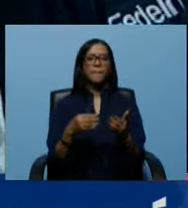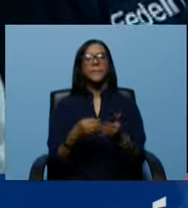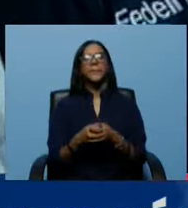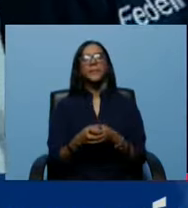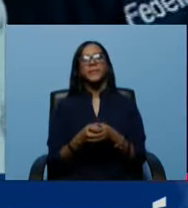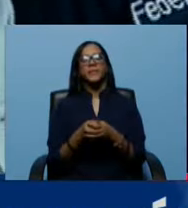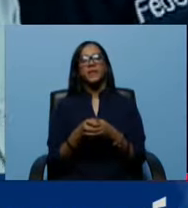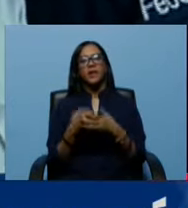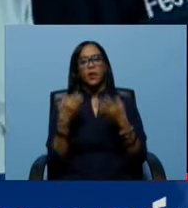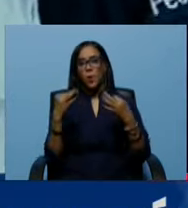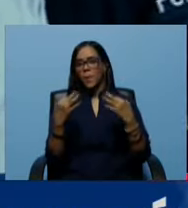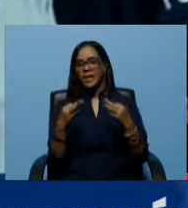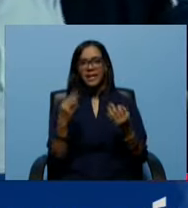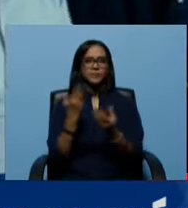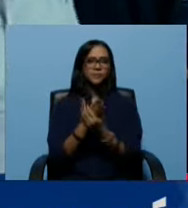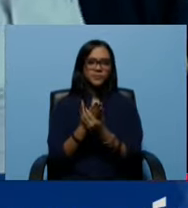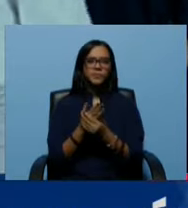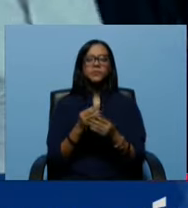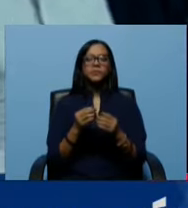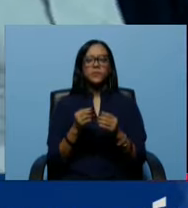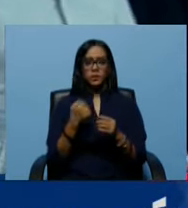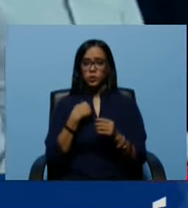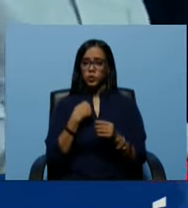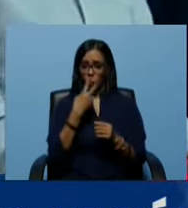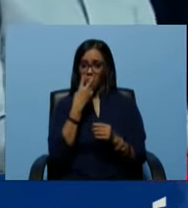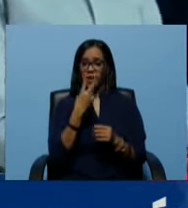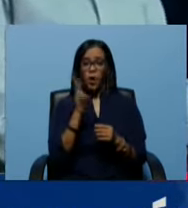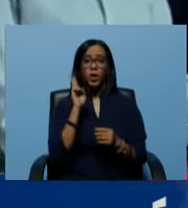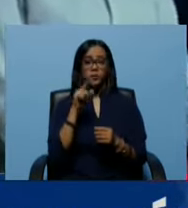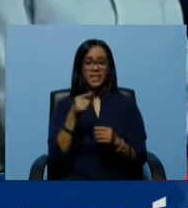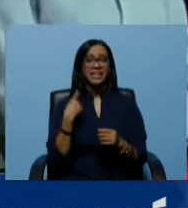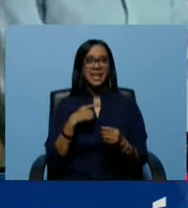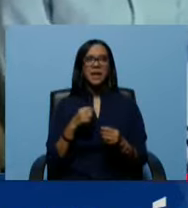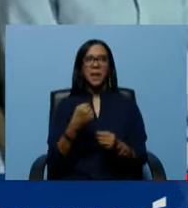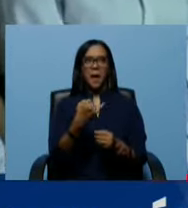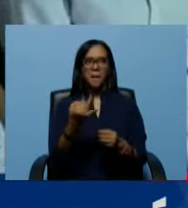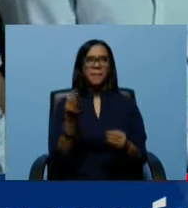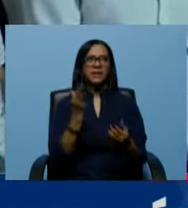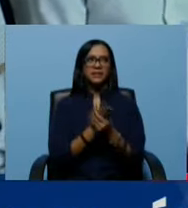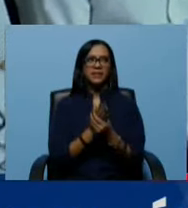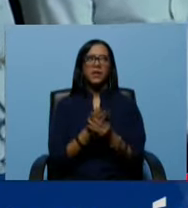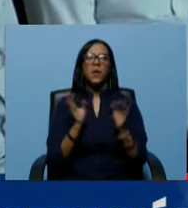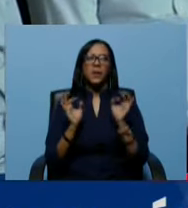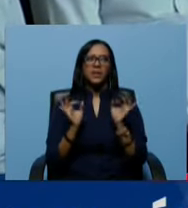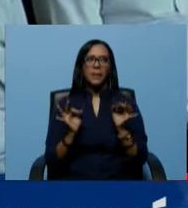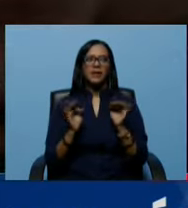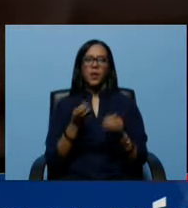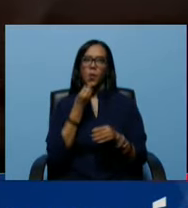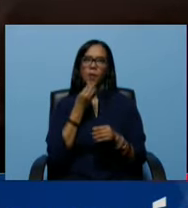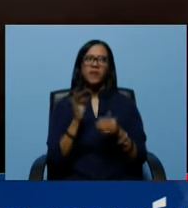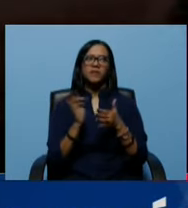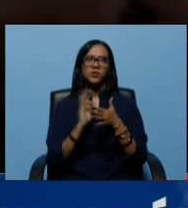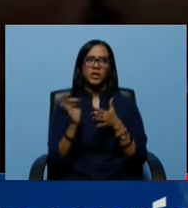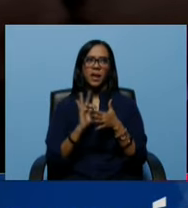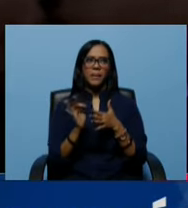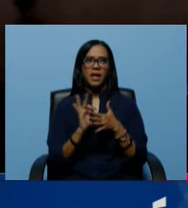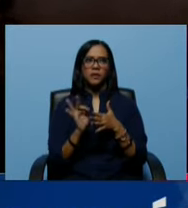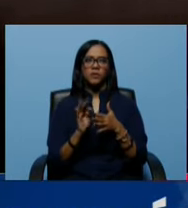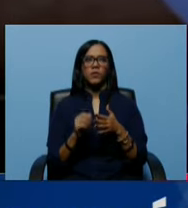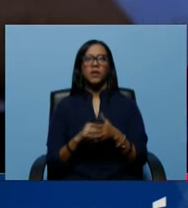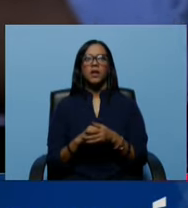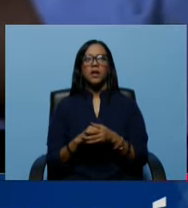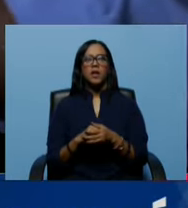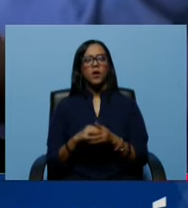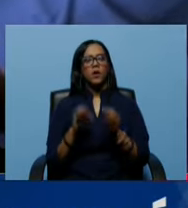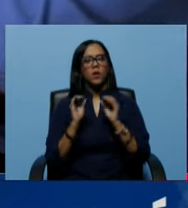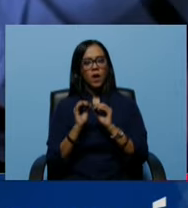que, bueno, yo veo que usted tiene ahí varios decretos que tienen que ver justamente con este buen funcionamiento y con los anuncios